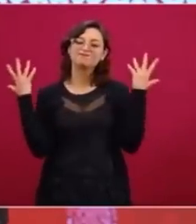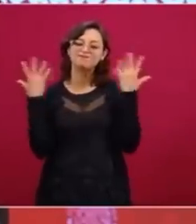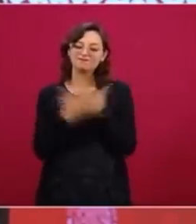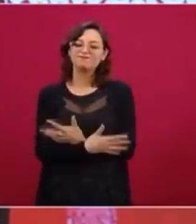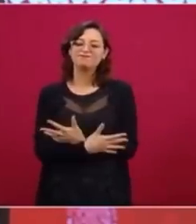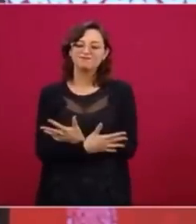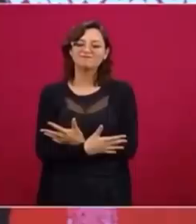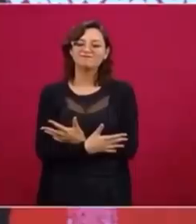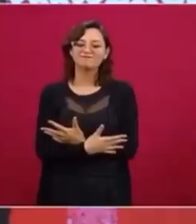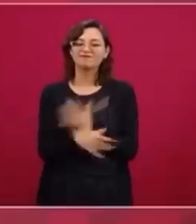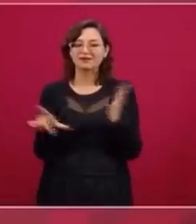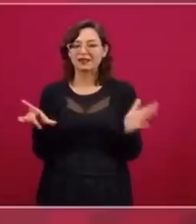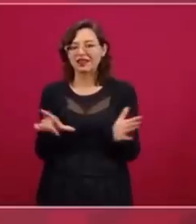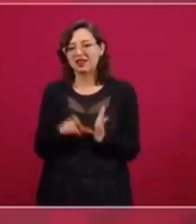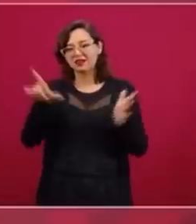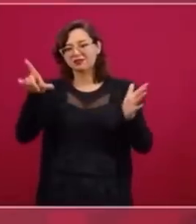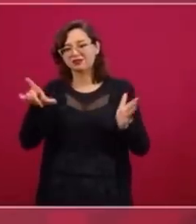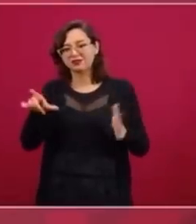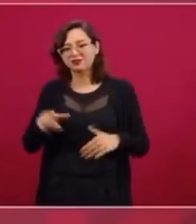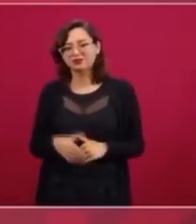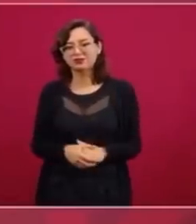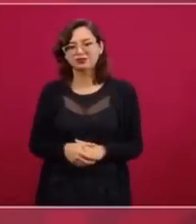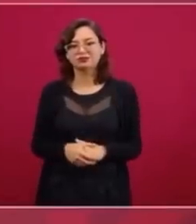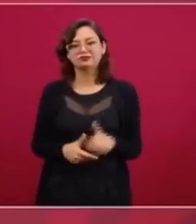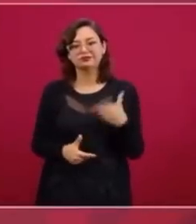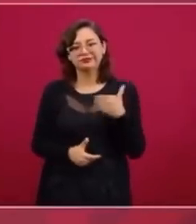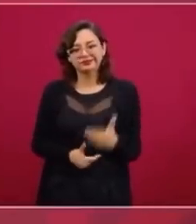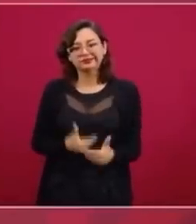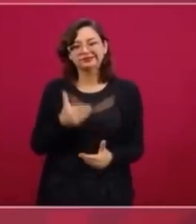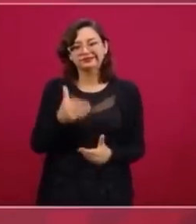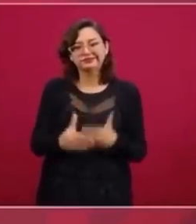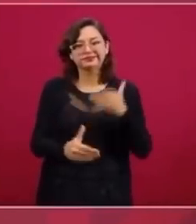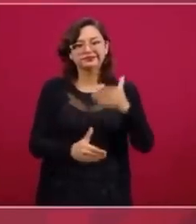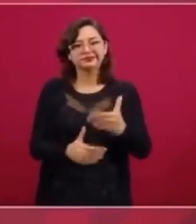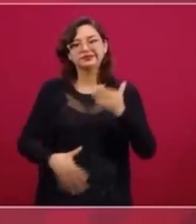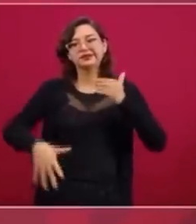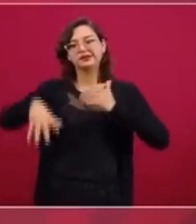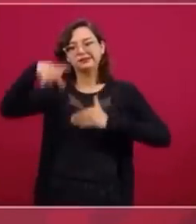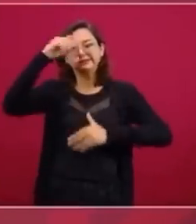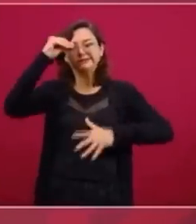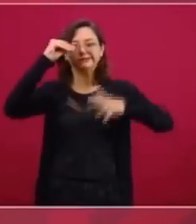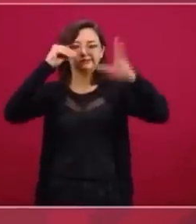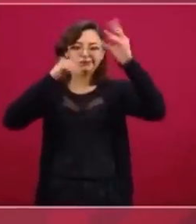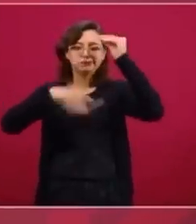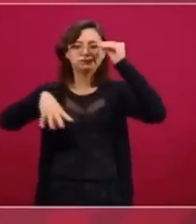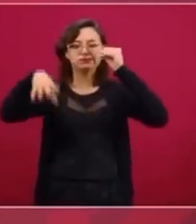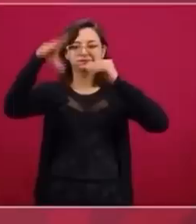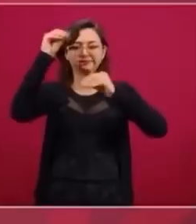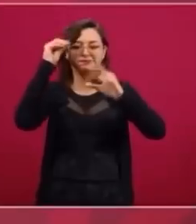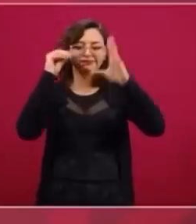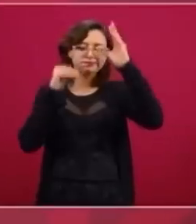recogiendo y esto nos va a hacer mejor, mucho mejor.